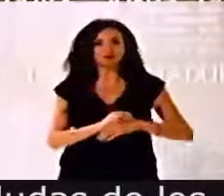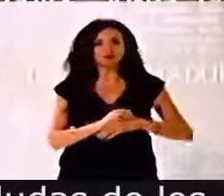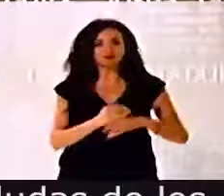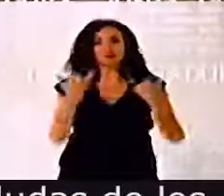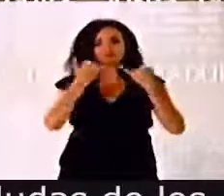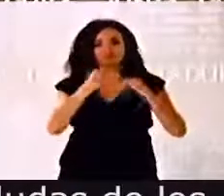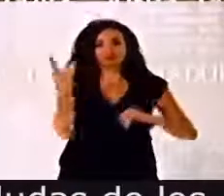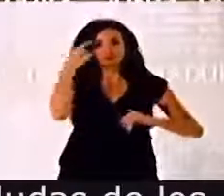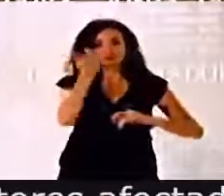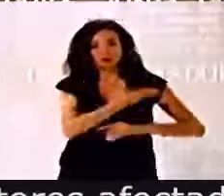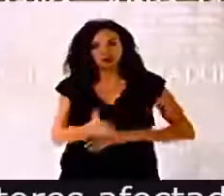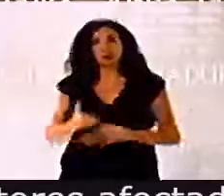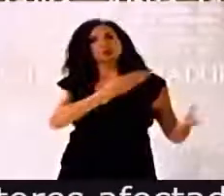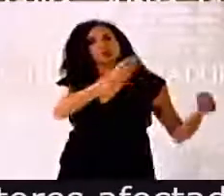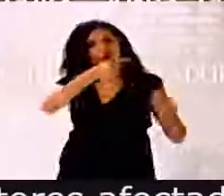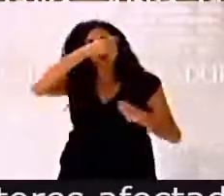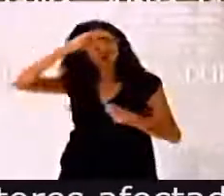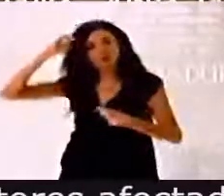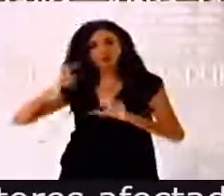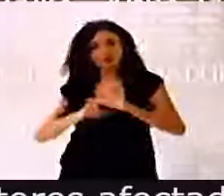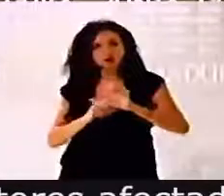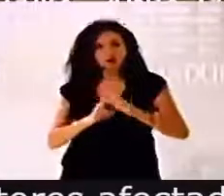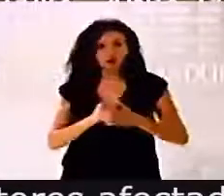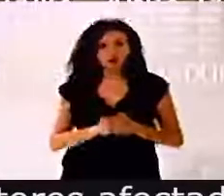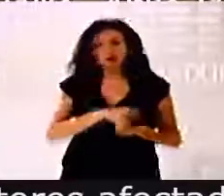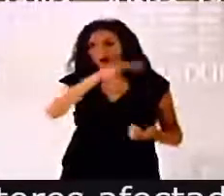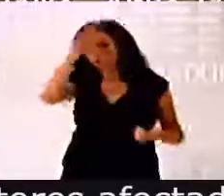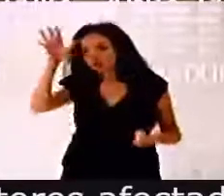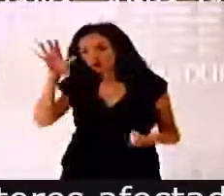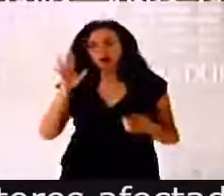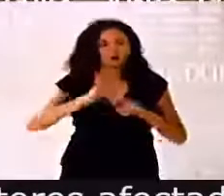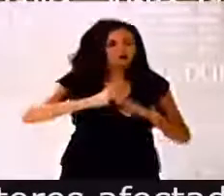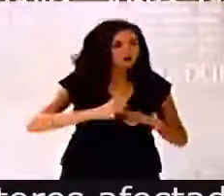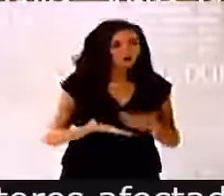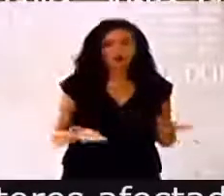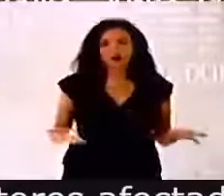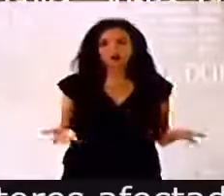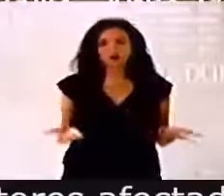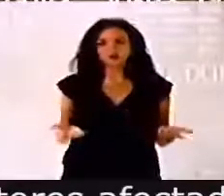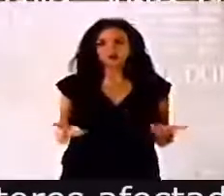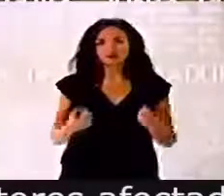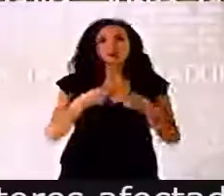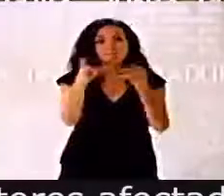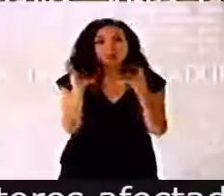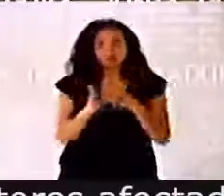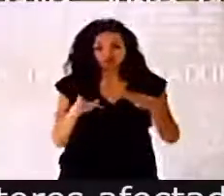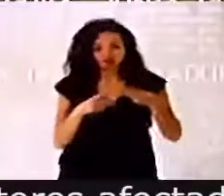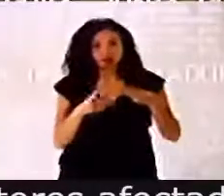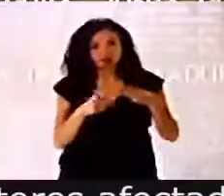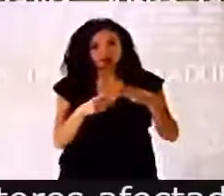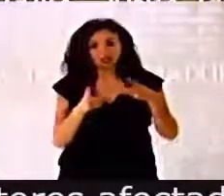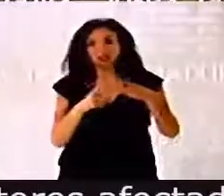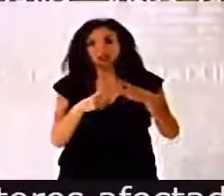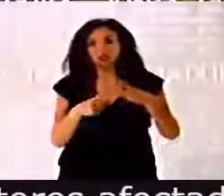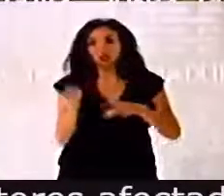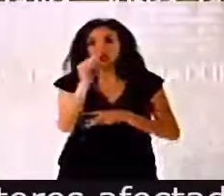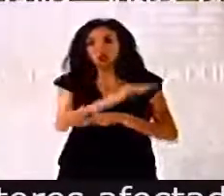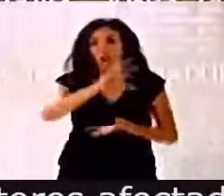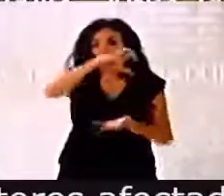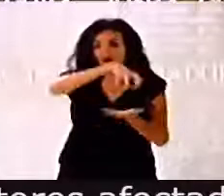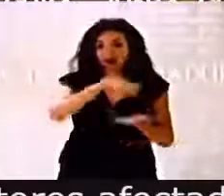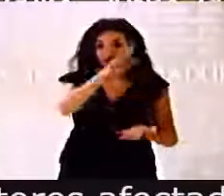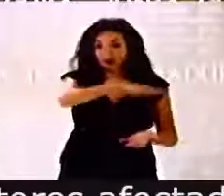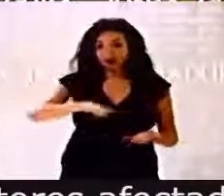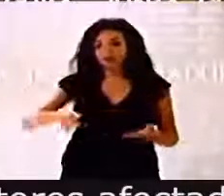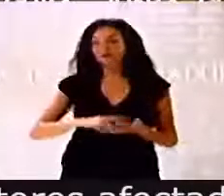taurinos, que hay muchos en los pueblos de Extremadura, en los veranos, en las ferias, en piscinas, guarderías. Les dije el otro